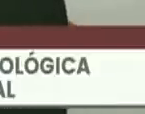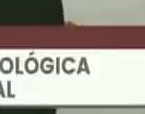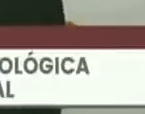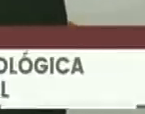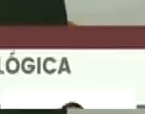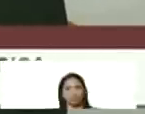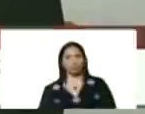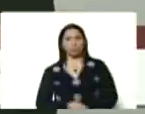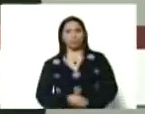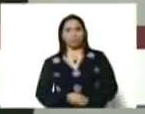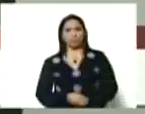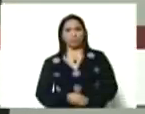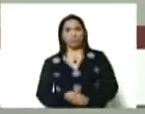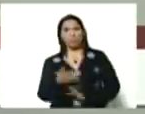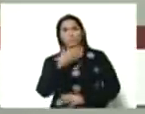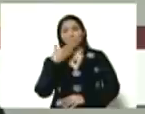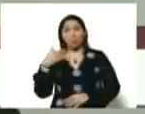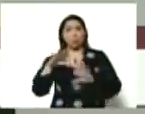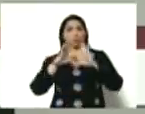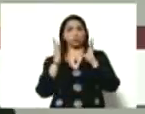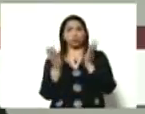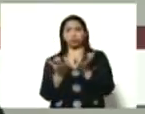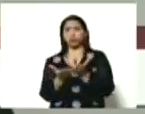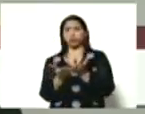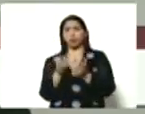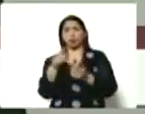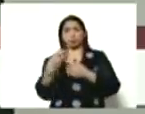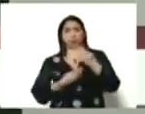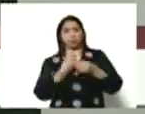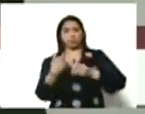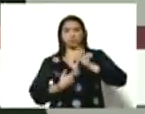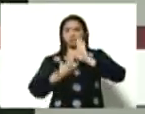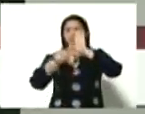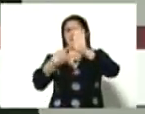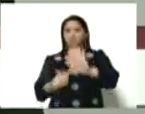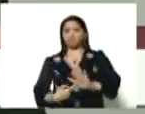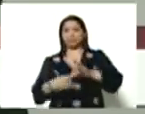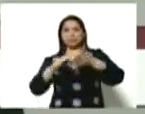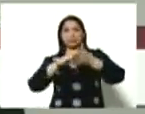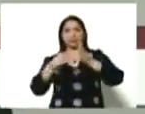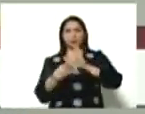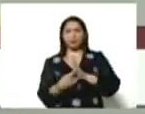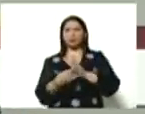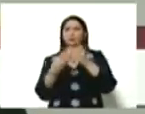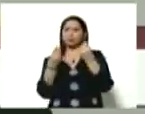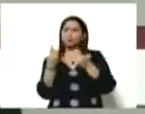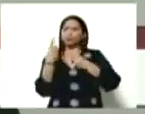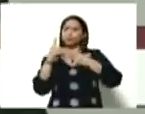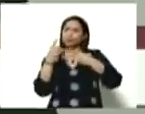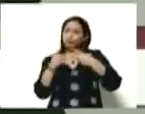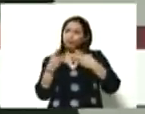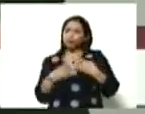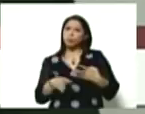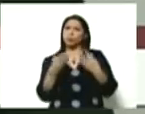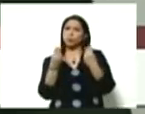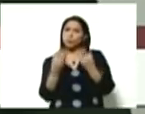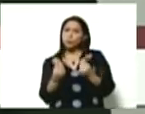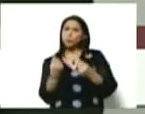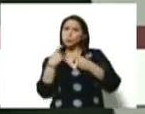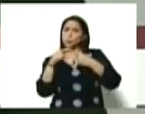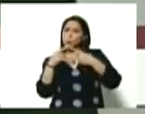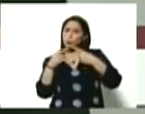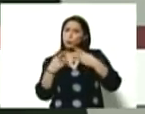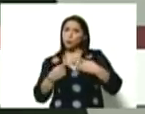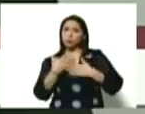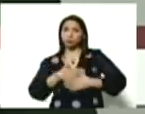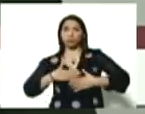del mundo, sin lugar a dudas. Ahí se ha hecho una presentación técnica muy detallada, muy rigurosa, muy minuciosa de las bondades de esta